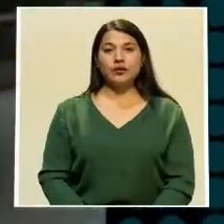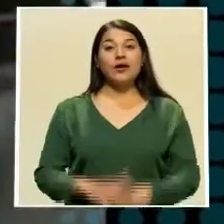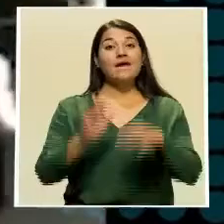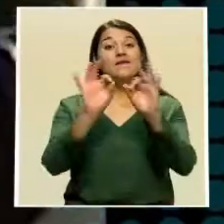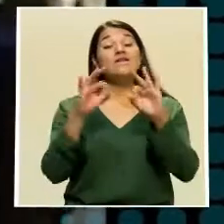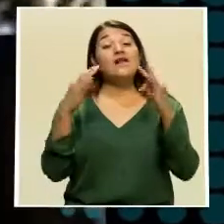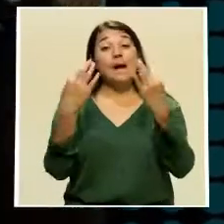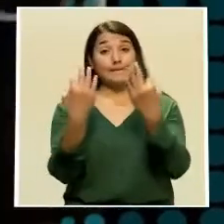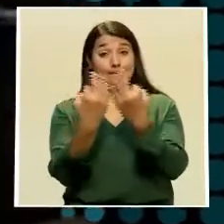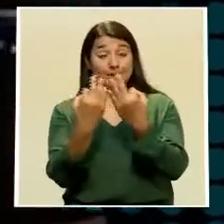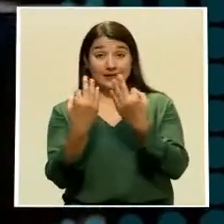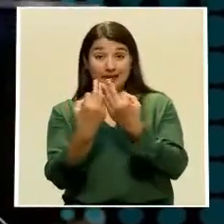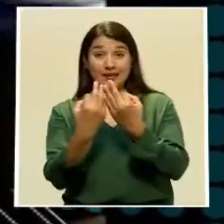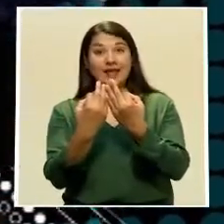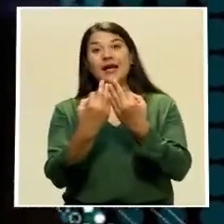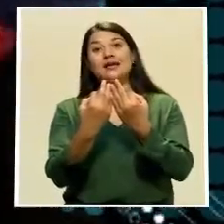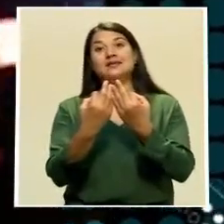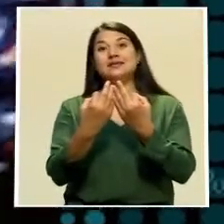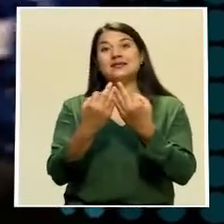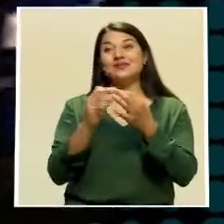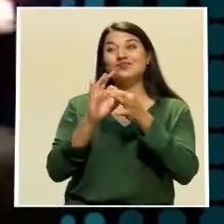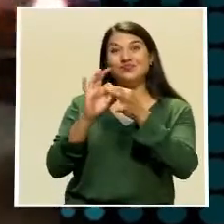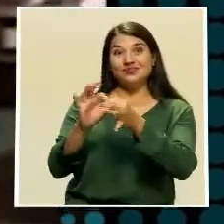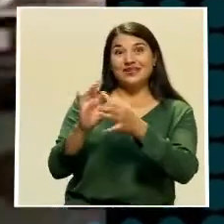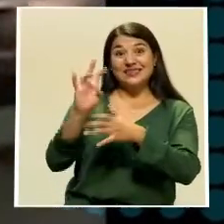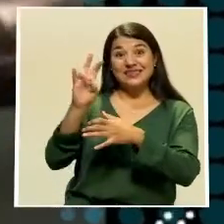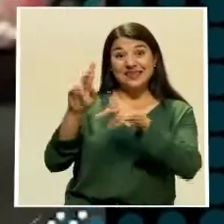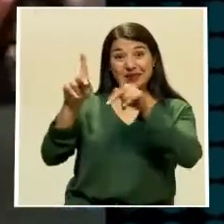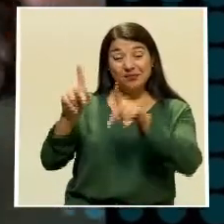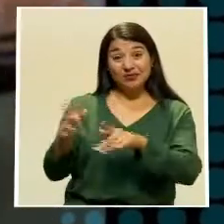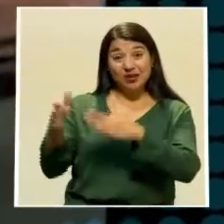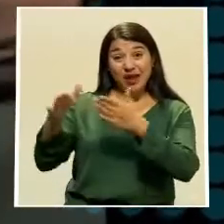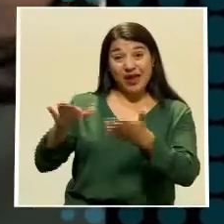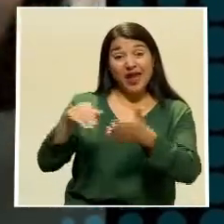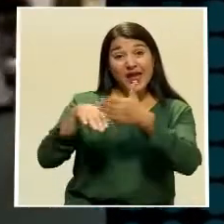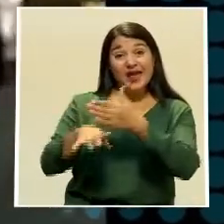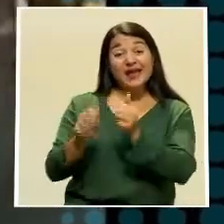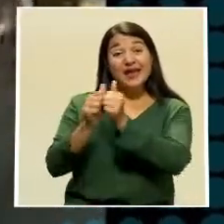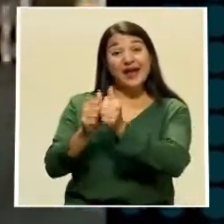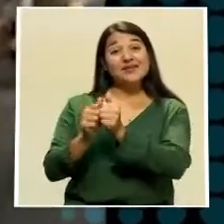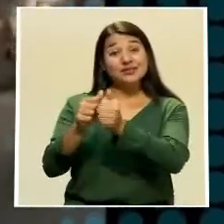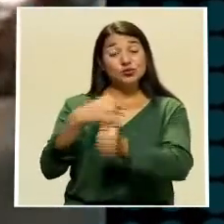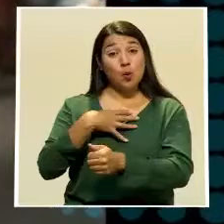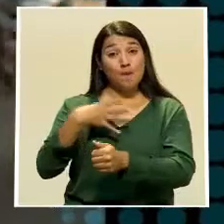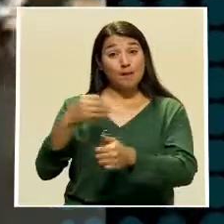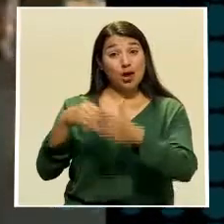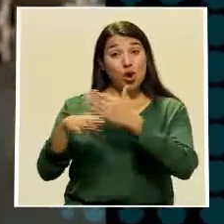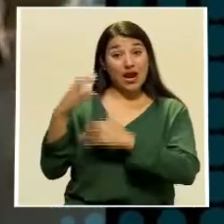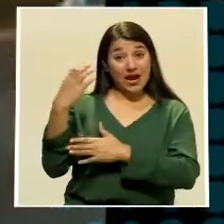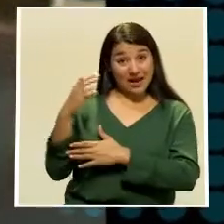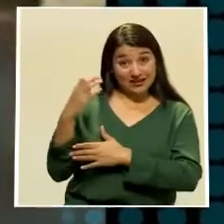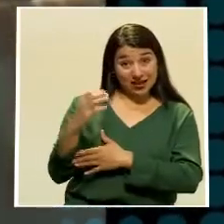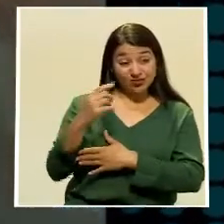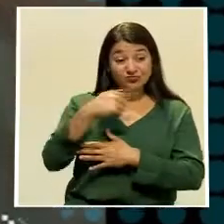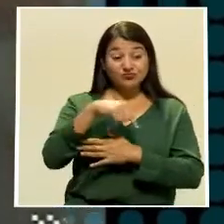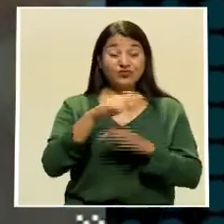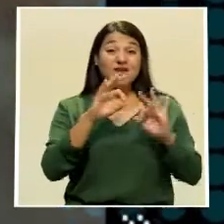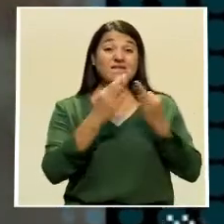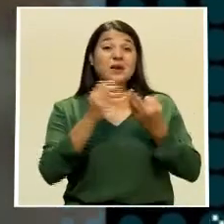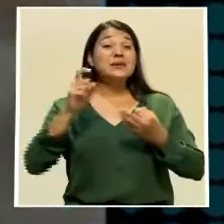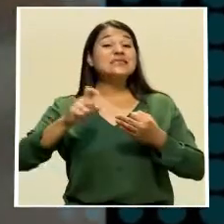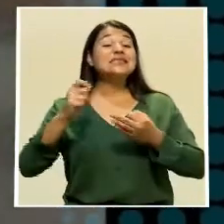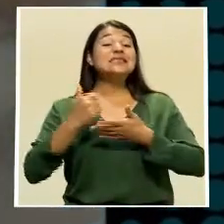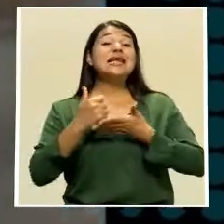Familiares de los 7 fallecidos en el trágico accidente ocurrido en Caballo Blanco de Cartago requieren ayuda para los funerales de sus